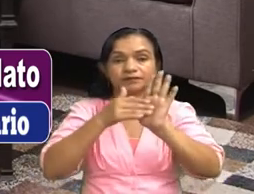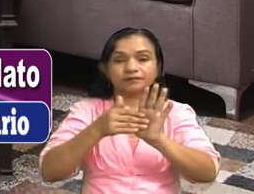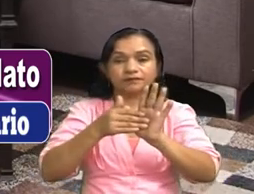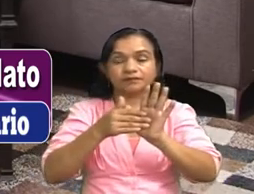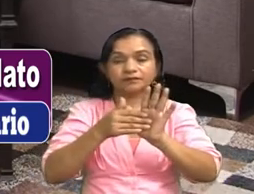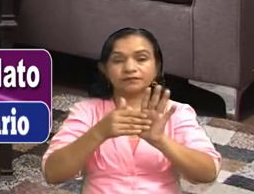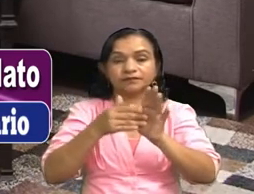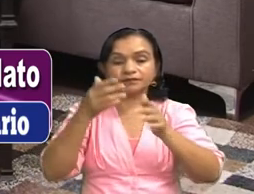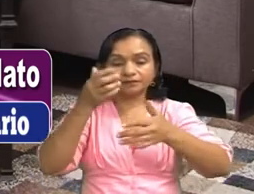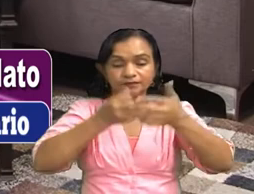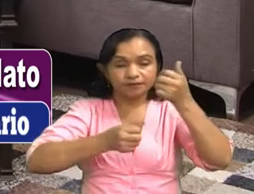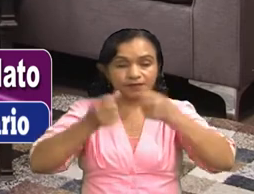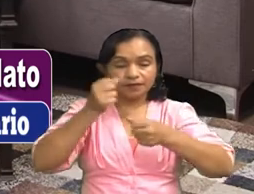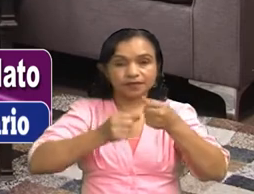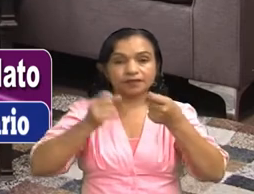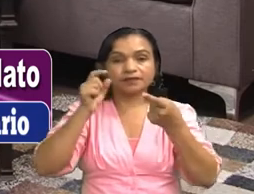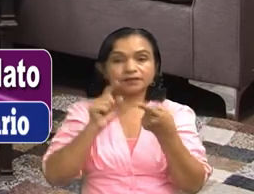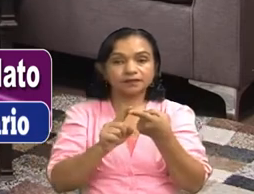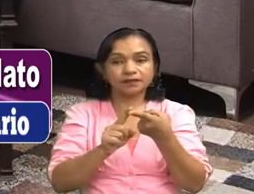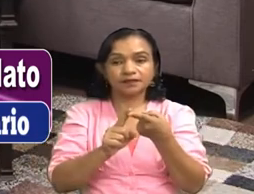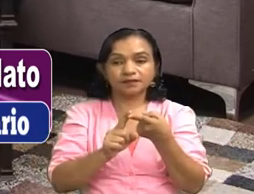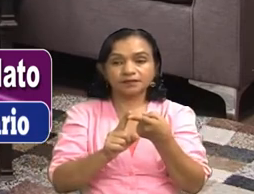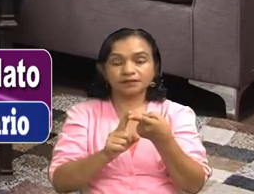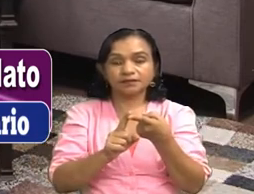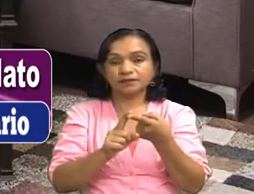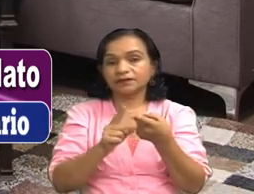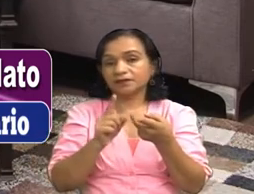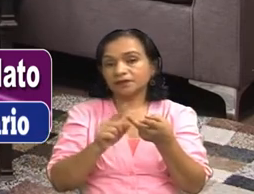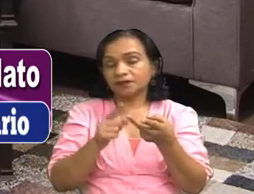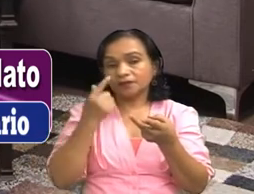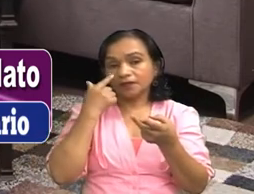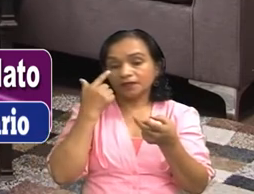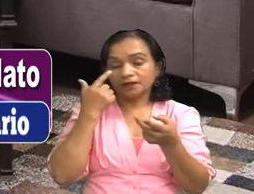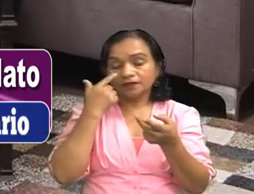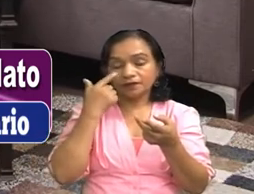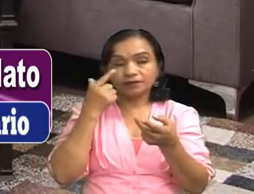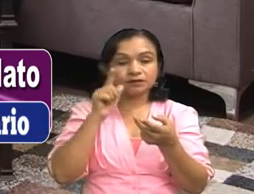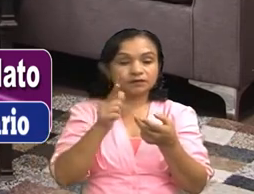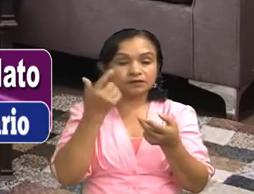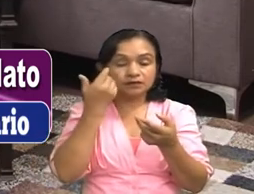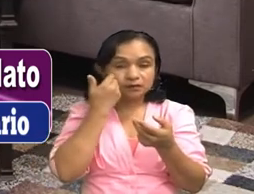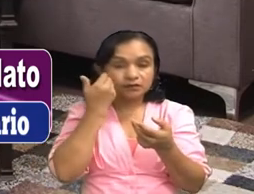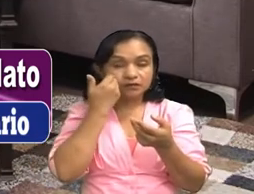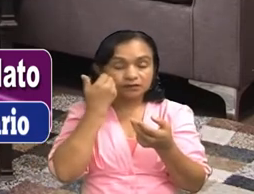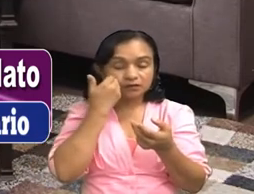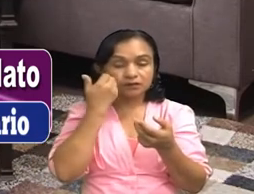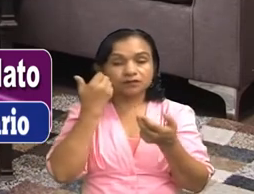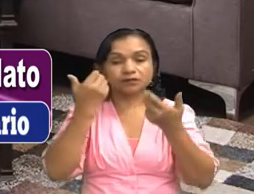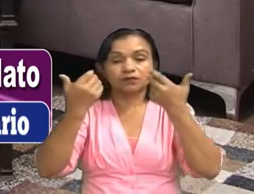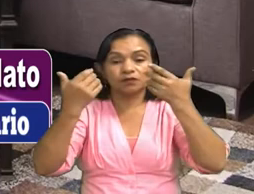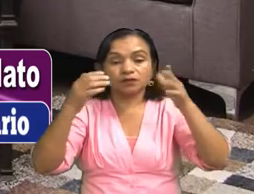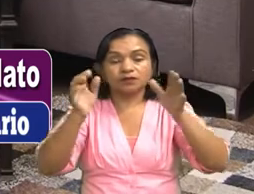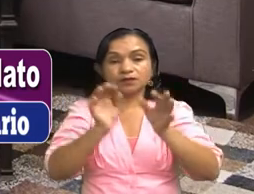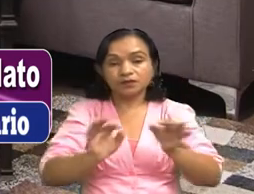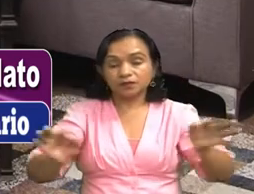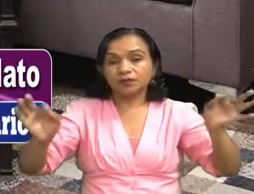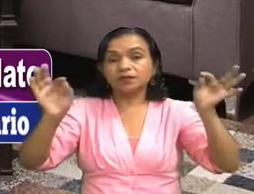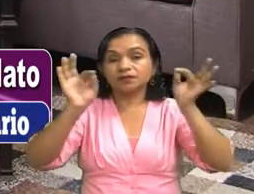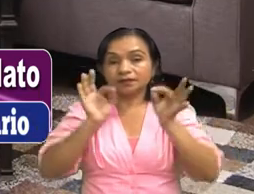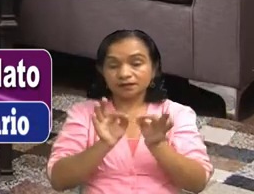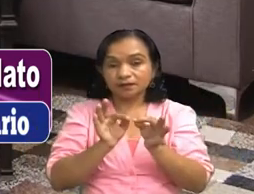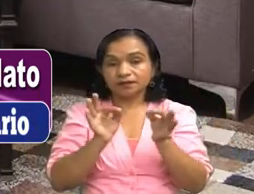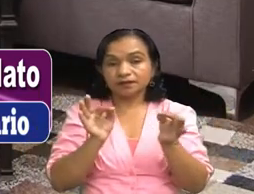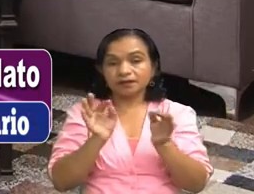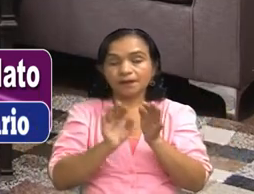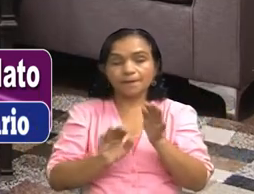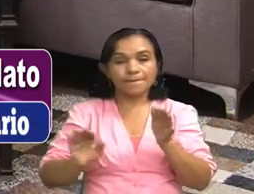muestra de la leche, brucelosis, tuberculosis, todo el sistema está dentro de la control línea. Control epidemiológico total. Pero,